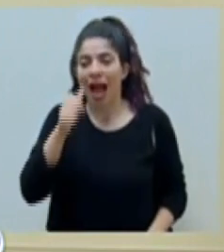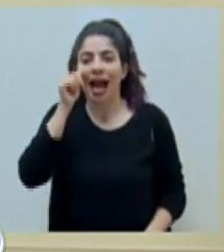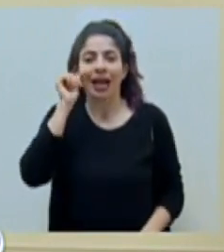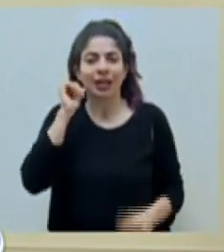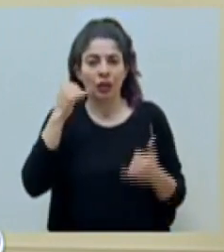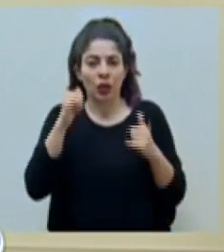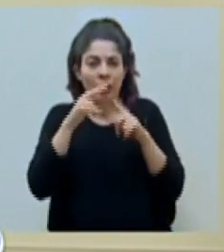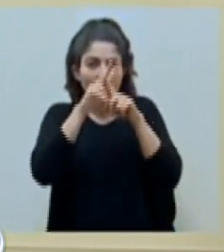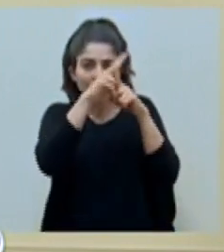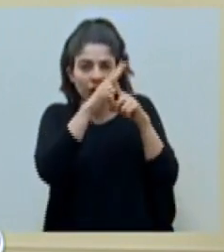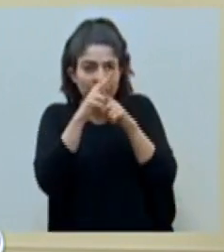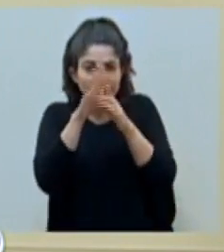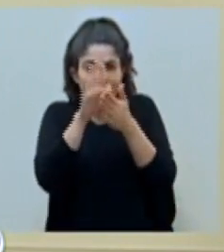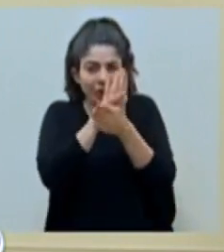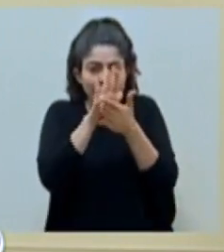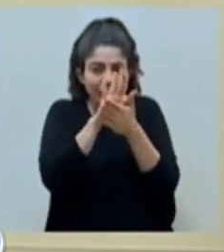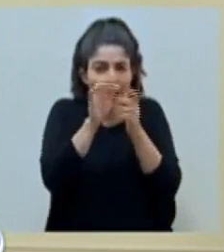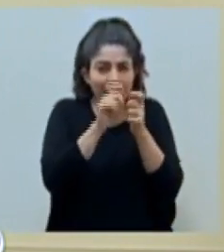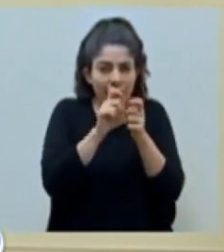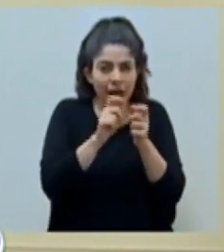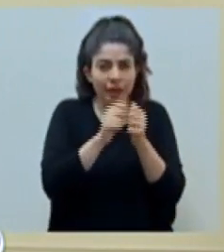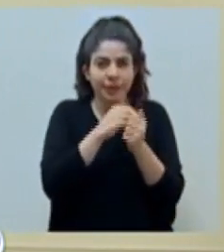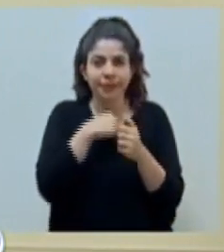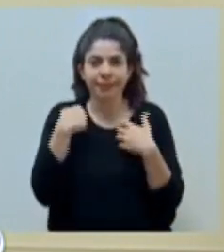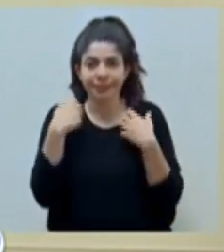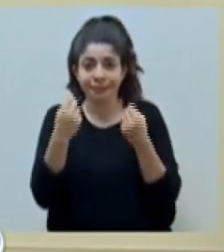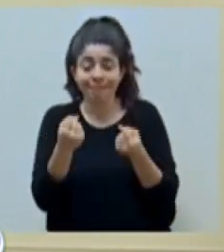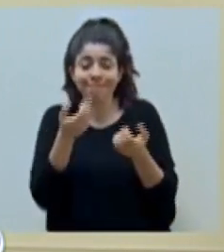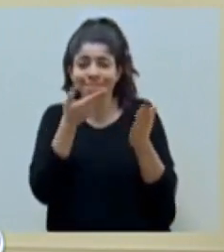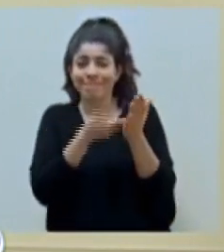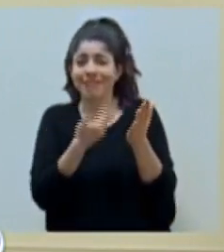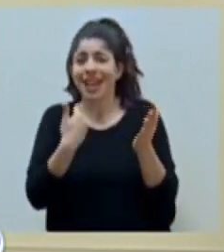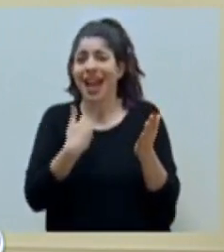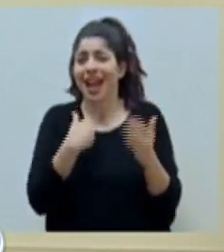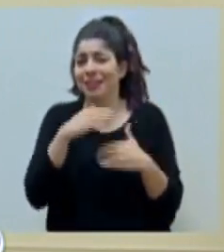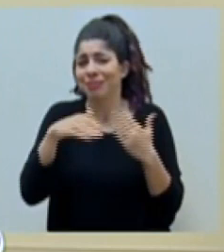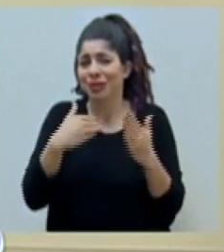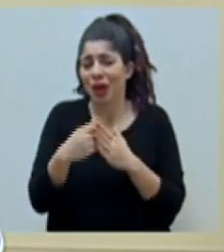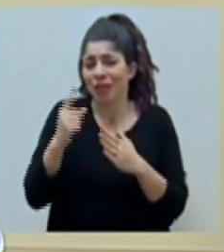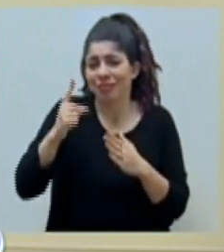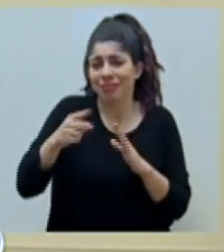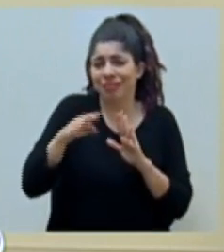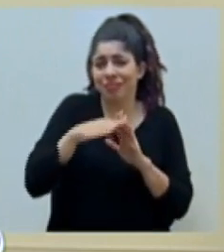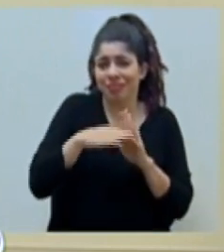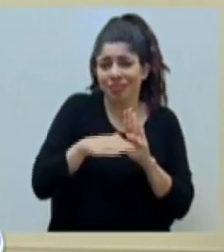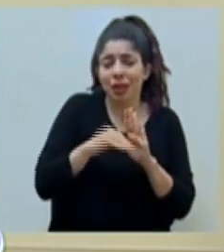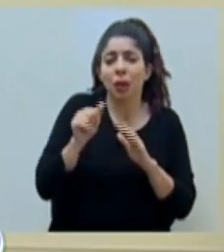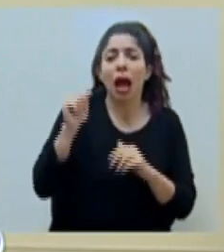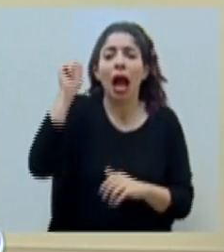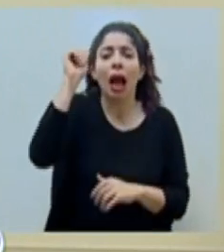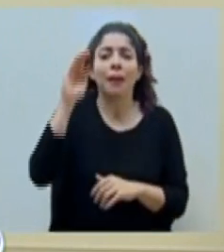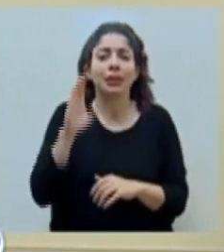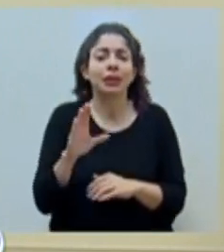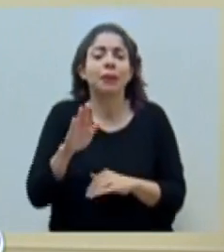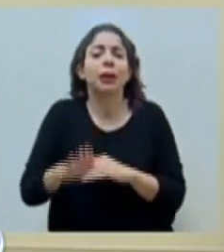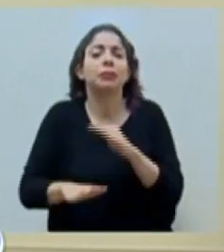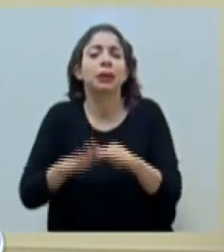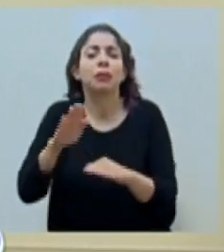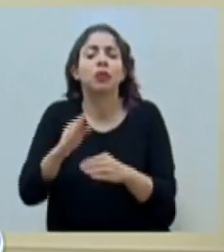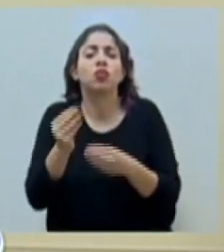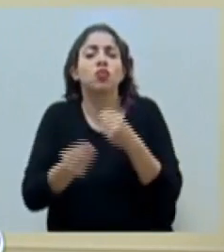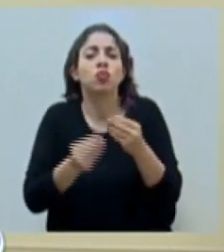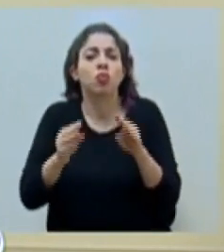lo estábamos terminando de afinar con el Ministro de Salud, donde tiene todas esas disposiciones que es el ABC para poder hacer